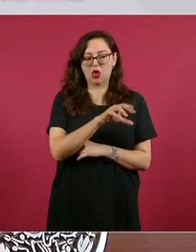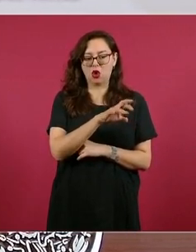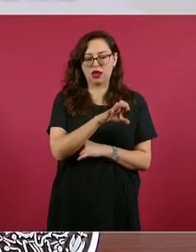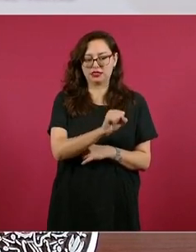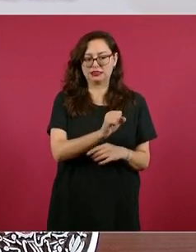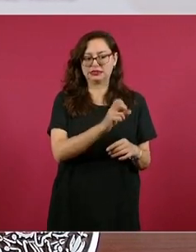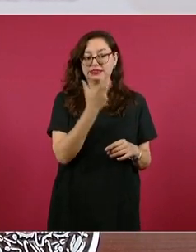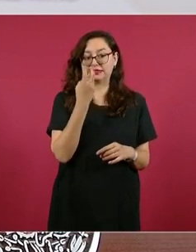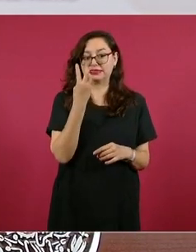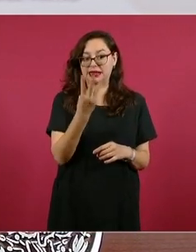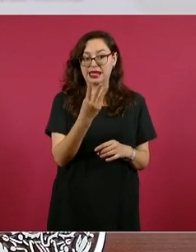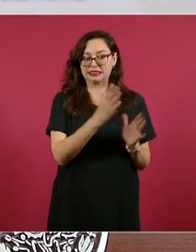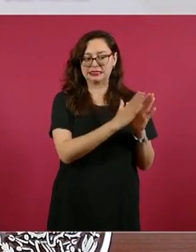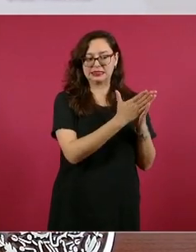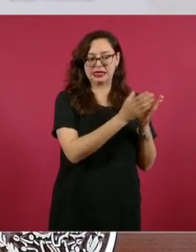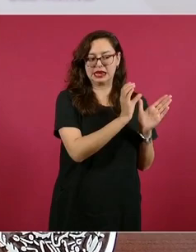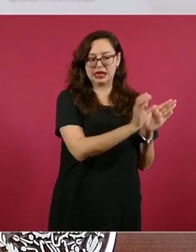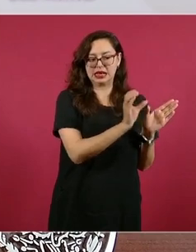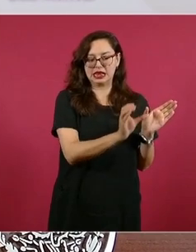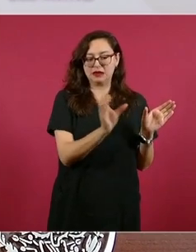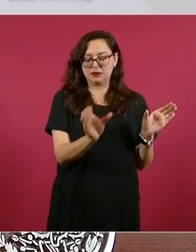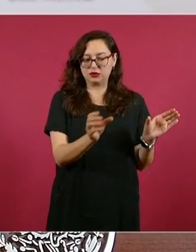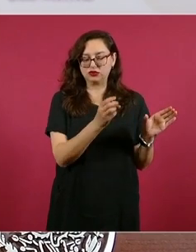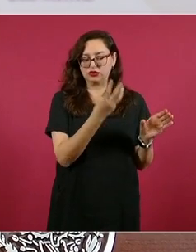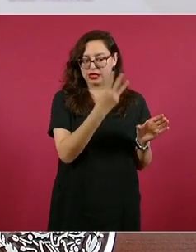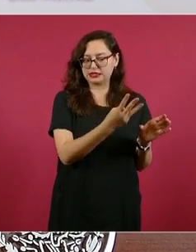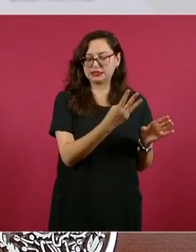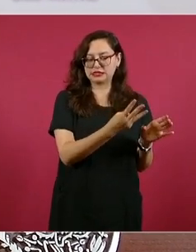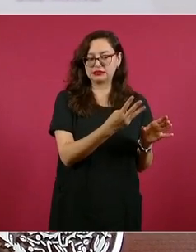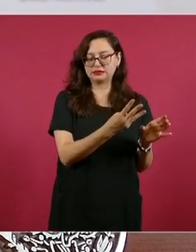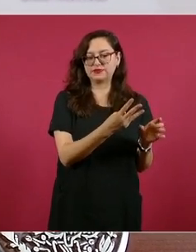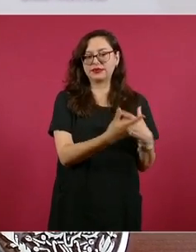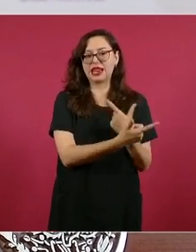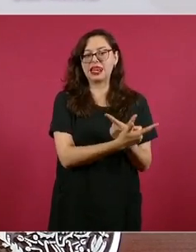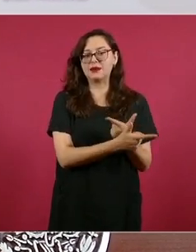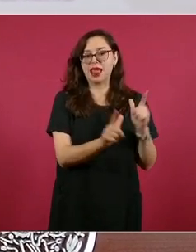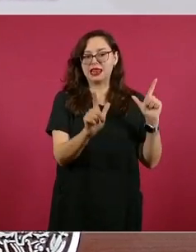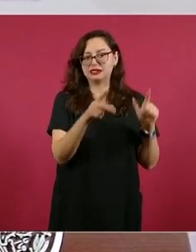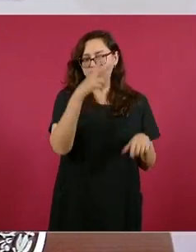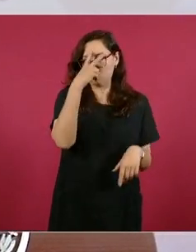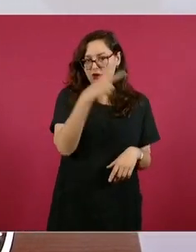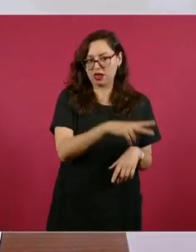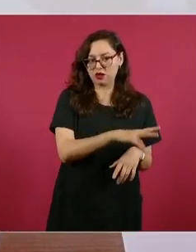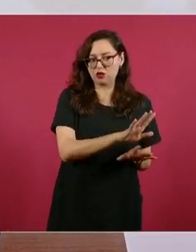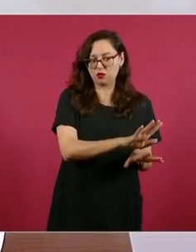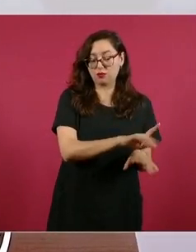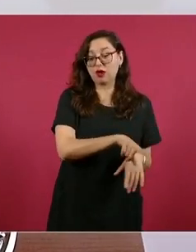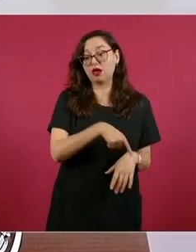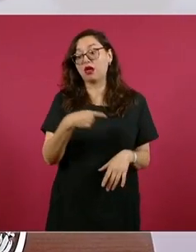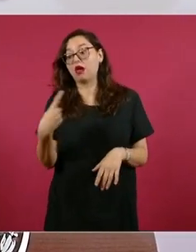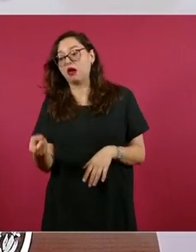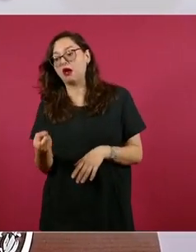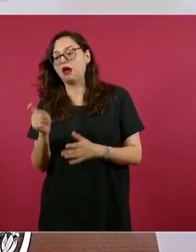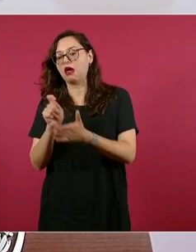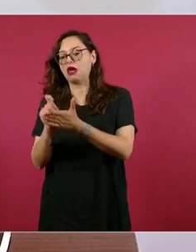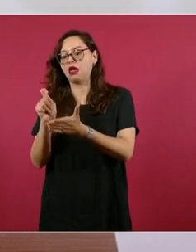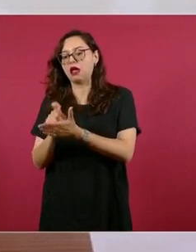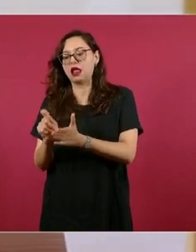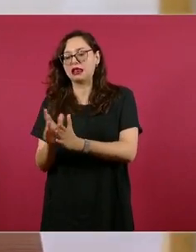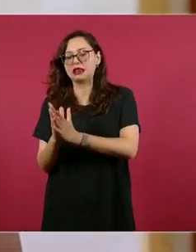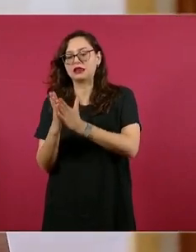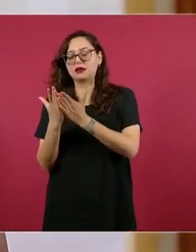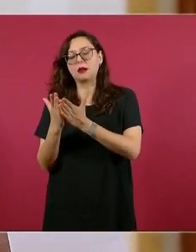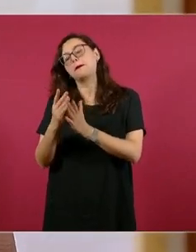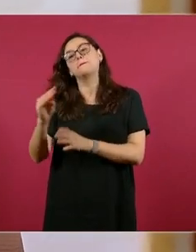tomos muy buenos, mucho muy buenos, él escribió sobre, su libro se llama